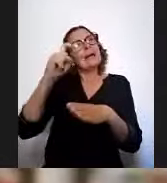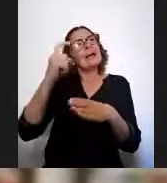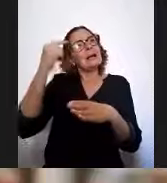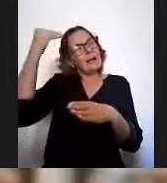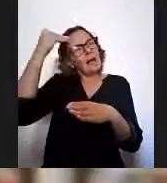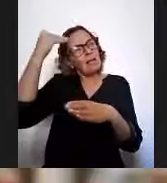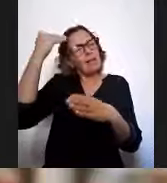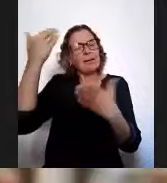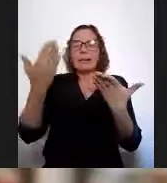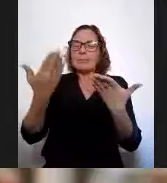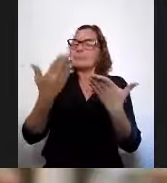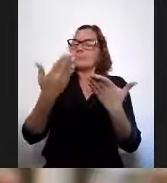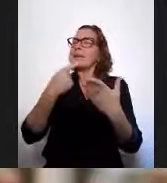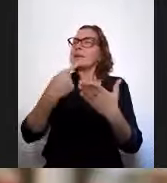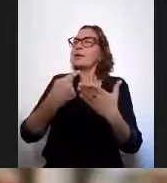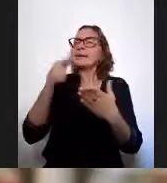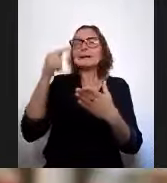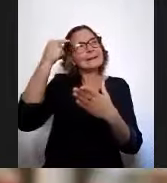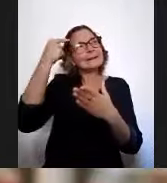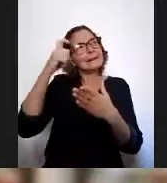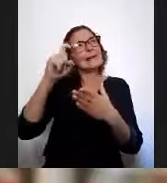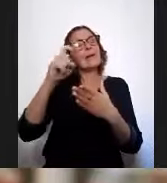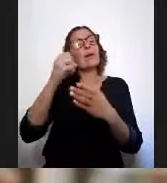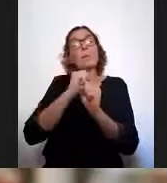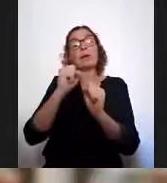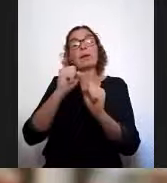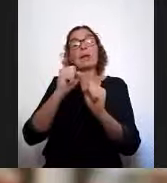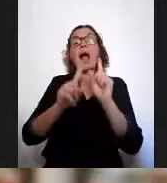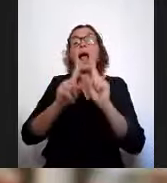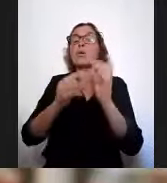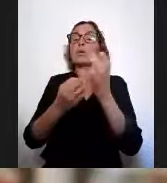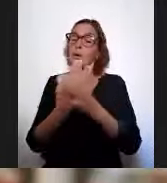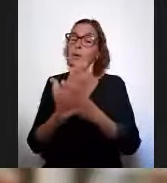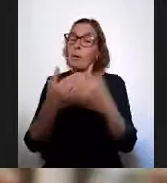decir, bueno, ¿esto podrá ser un emprendimiento?